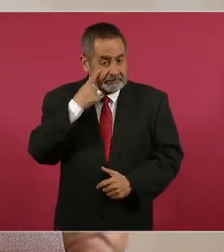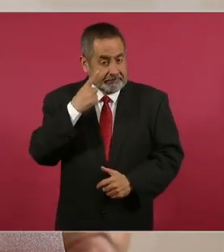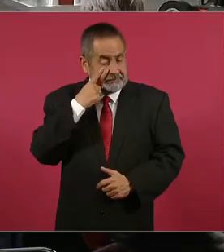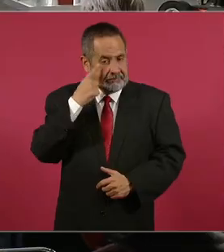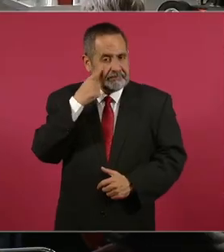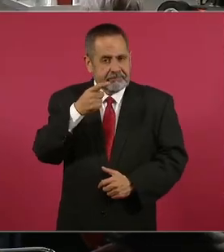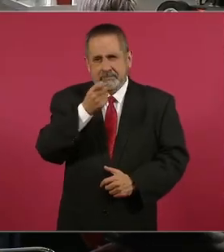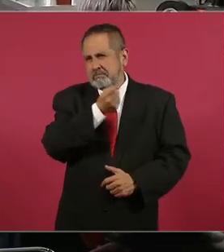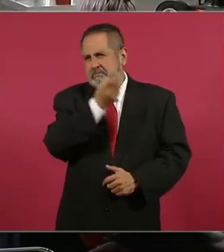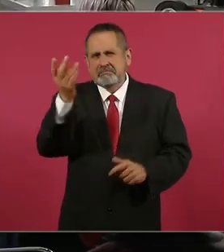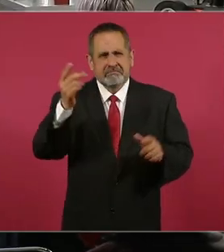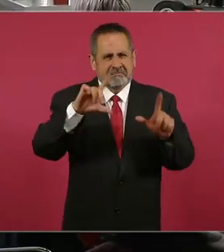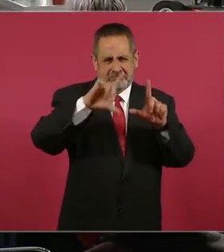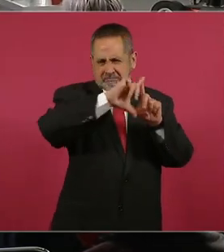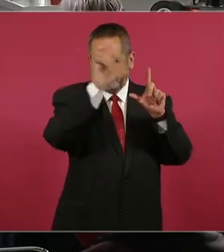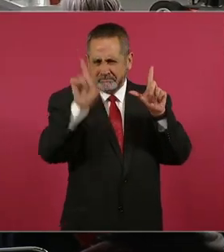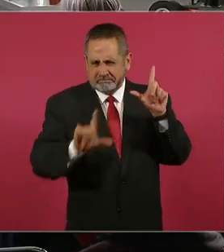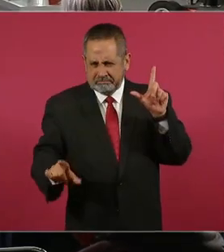en cualquier lugar,